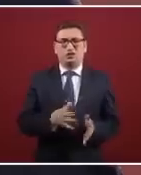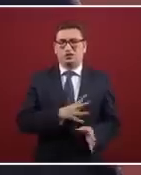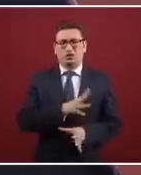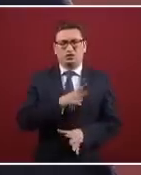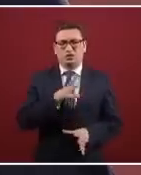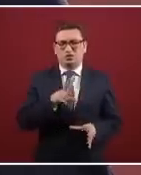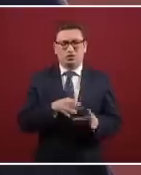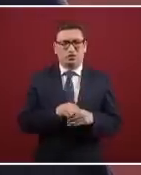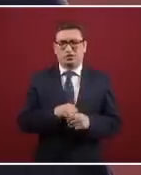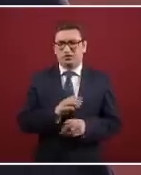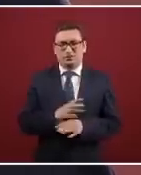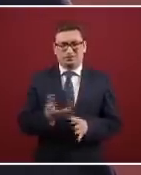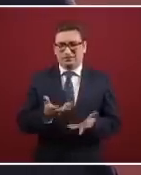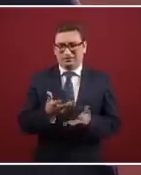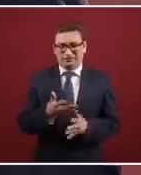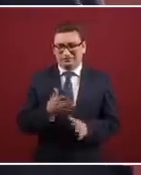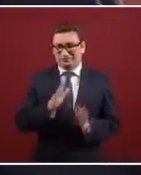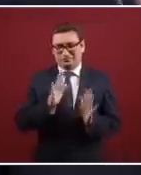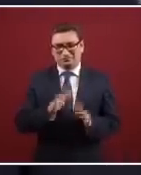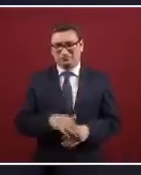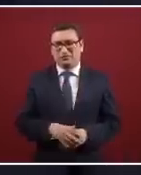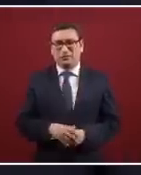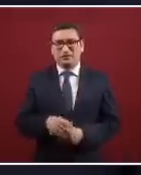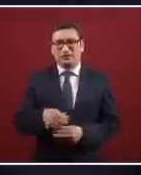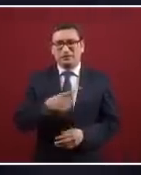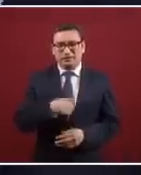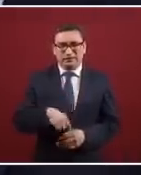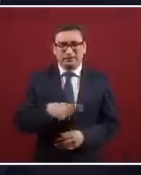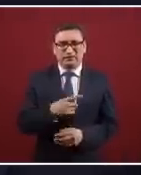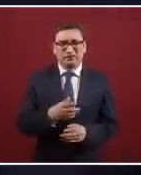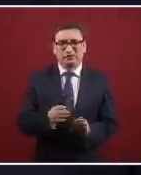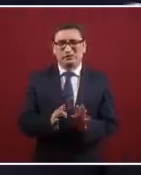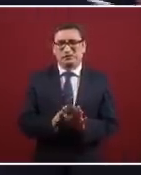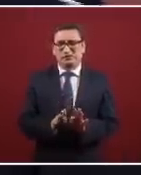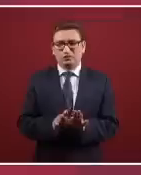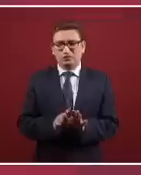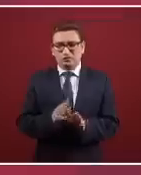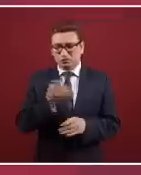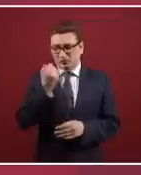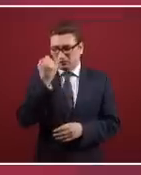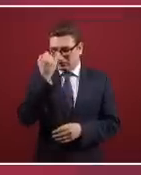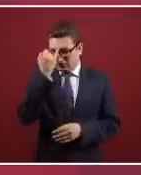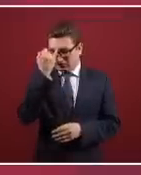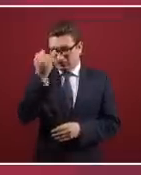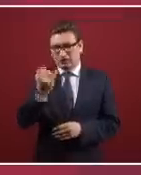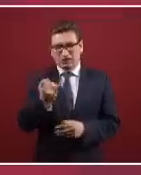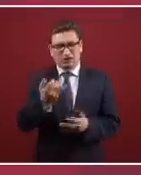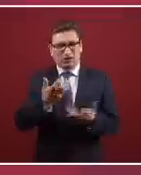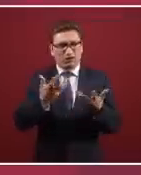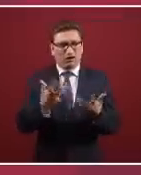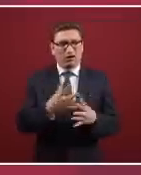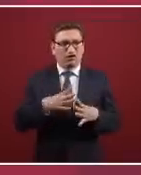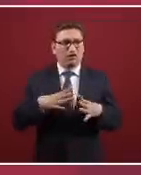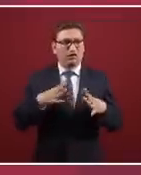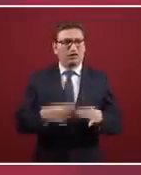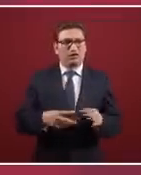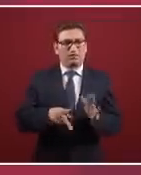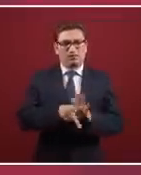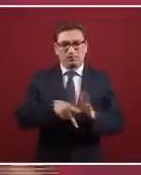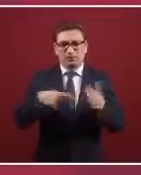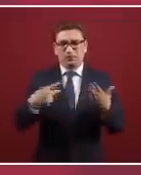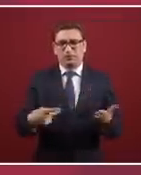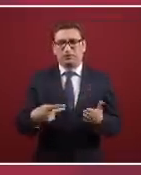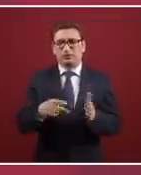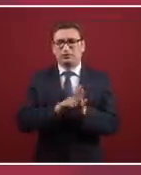fuera de sí, que llegaron a crear periódicos, por